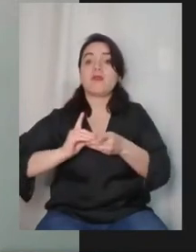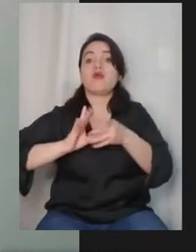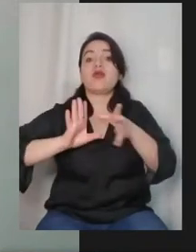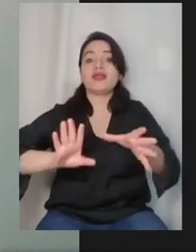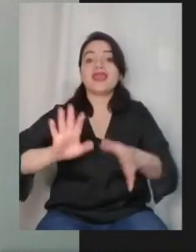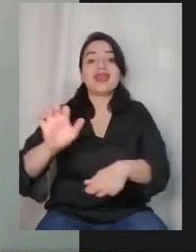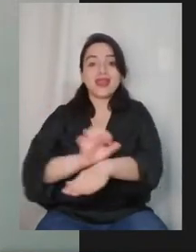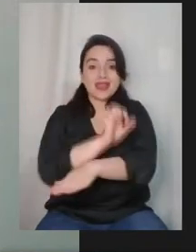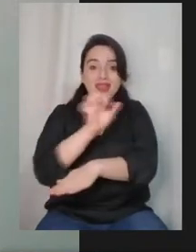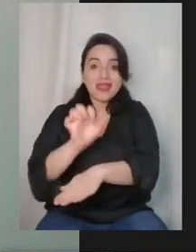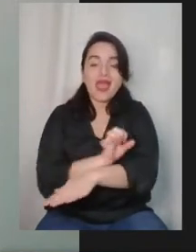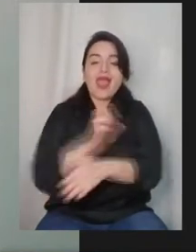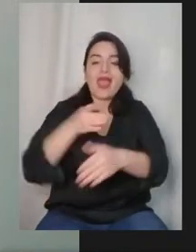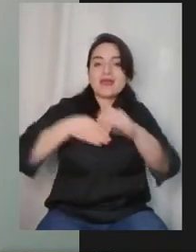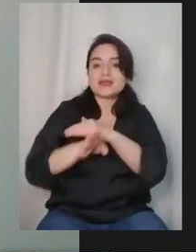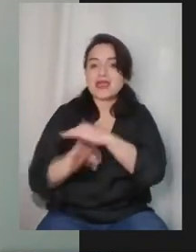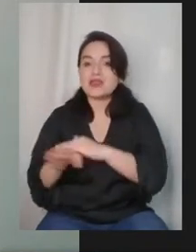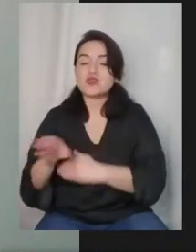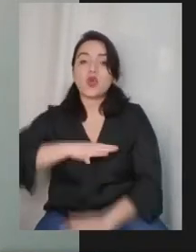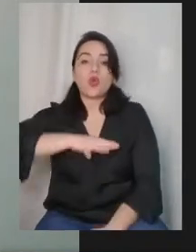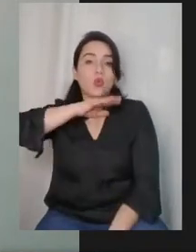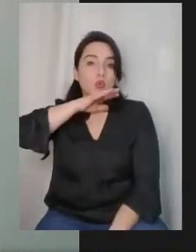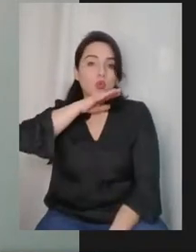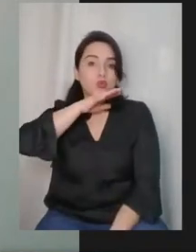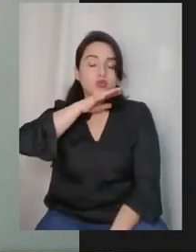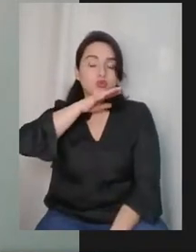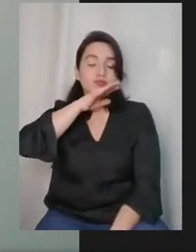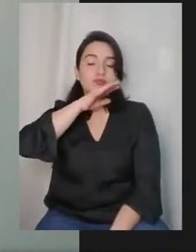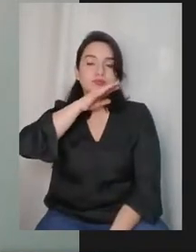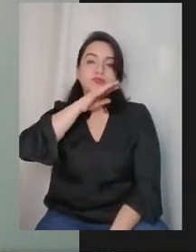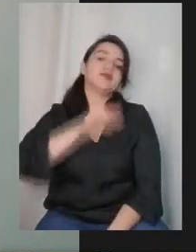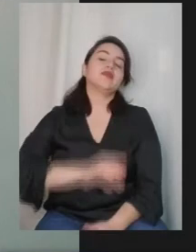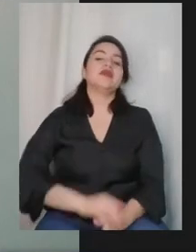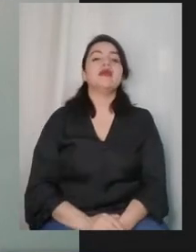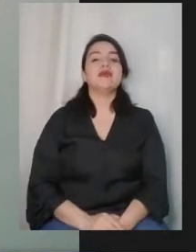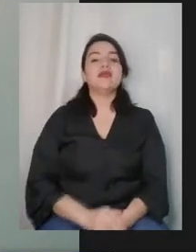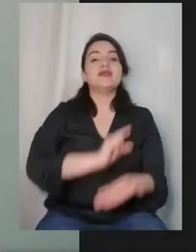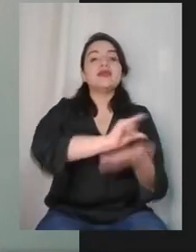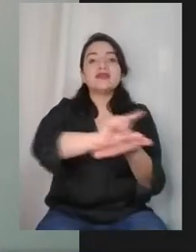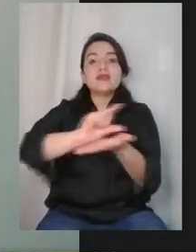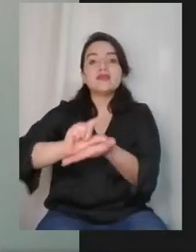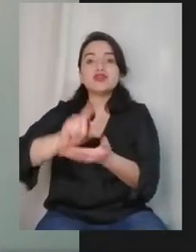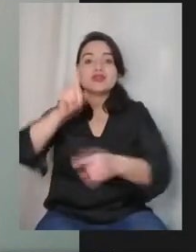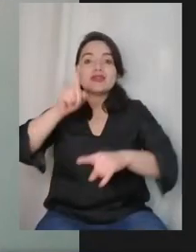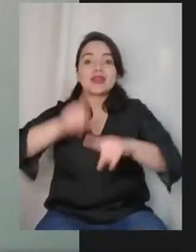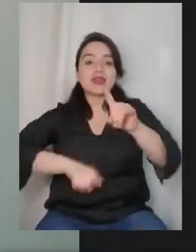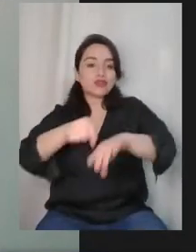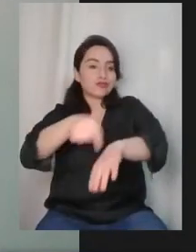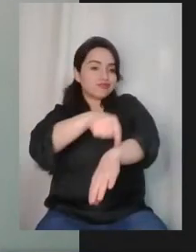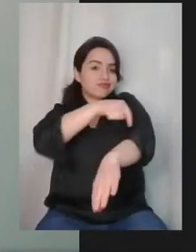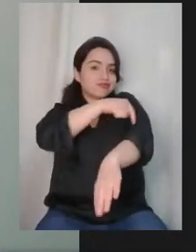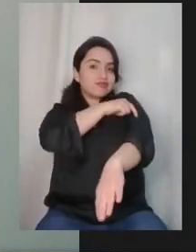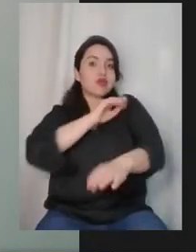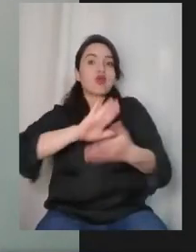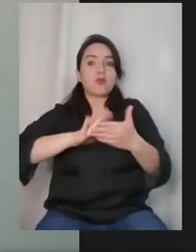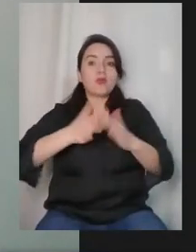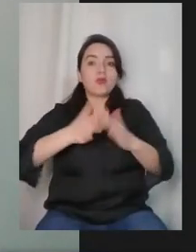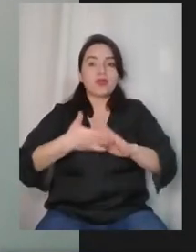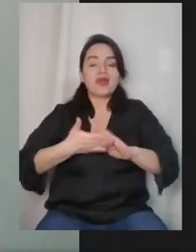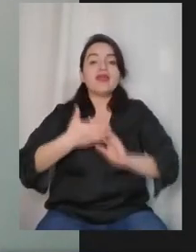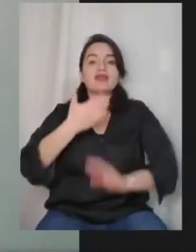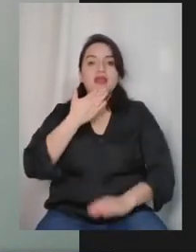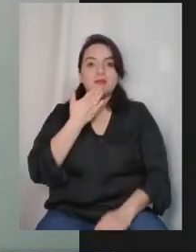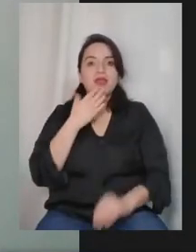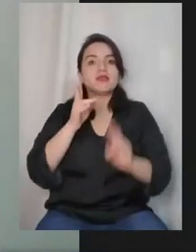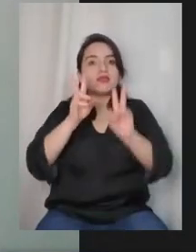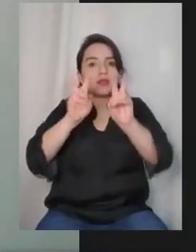acceso, en su uso y su distribución en los territorios y comunidades también es un tema que ustedes tienen que